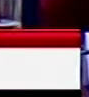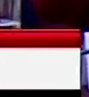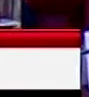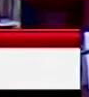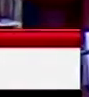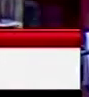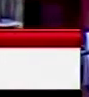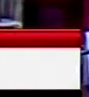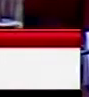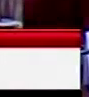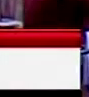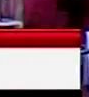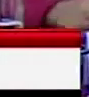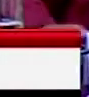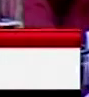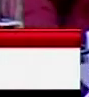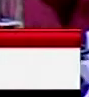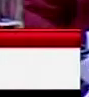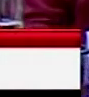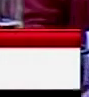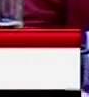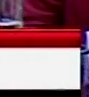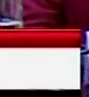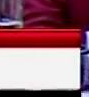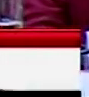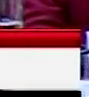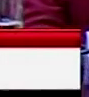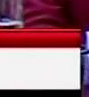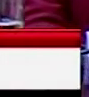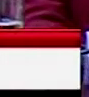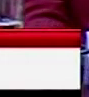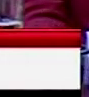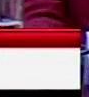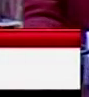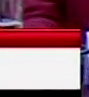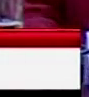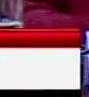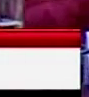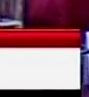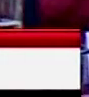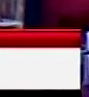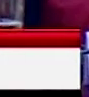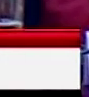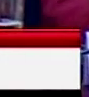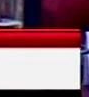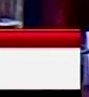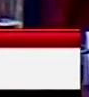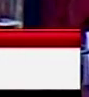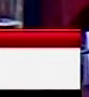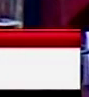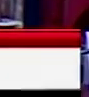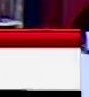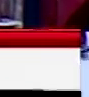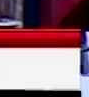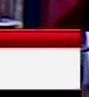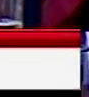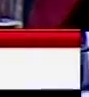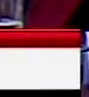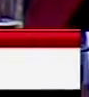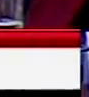de la república a la autógrafa de ley que incentiva la prioridad profesional en el sistema justicia proyecto de ley